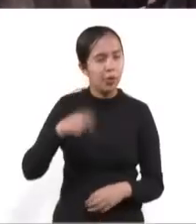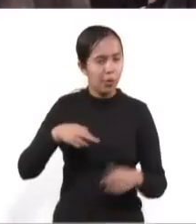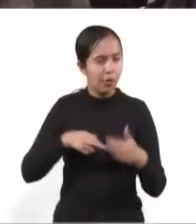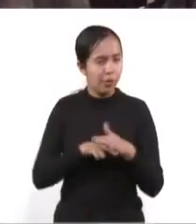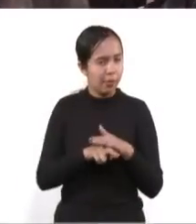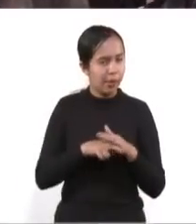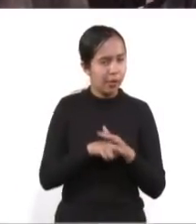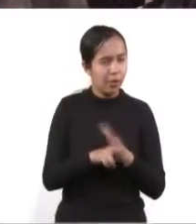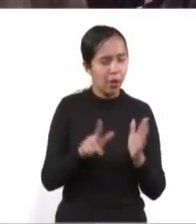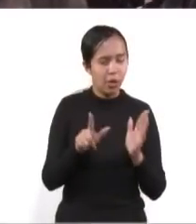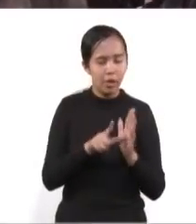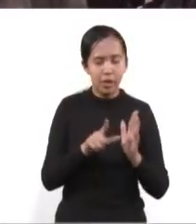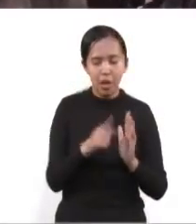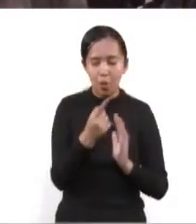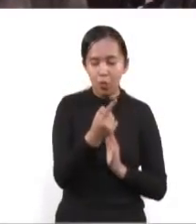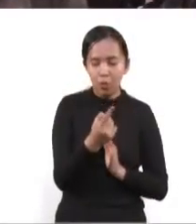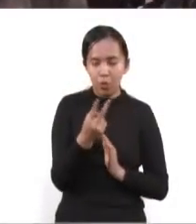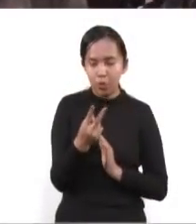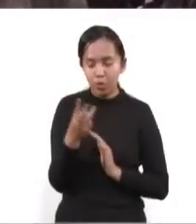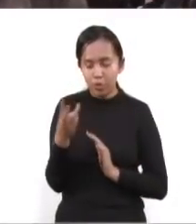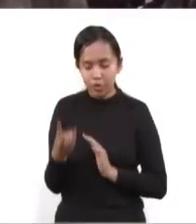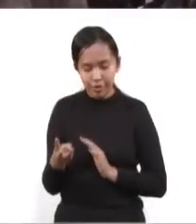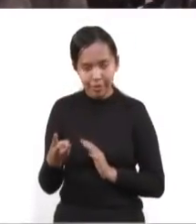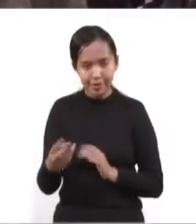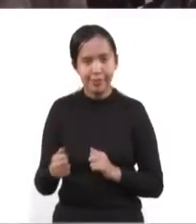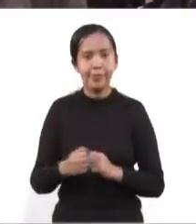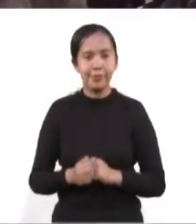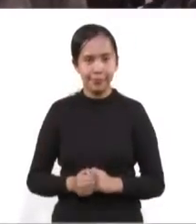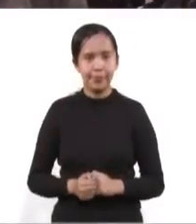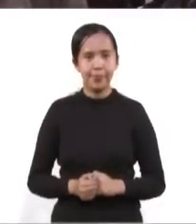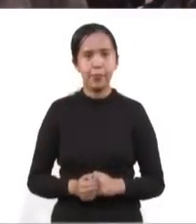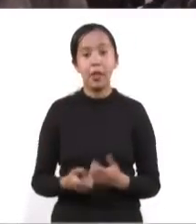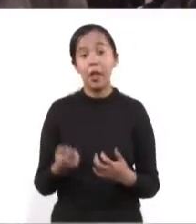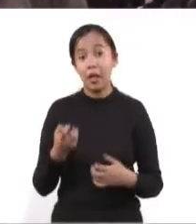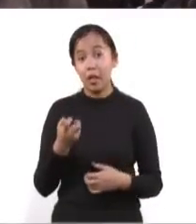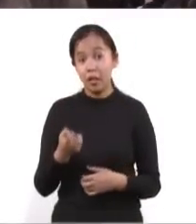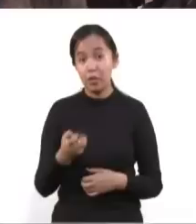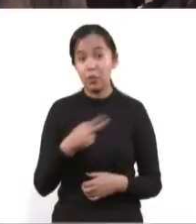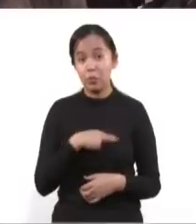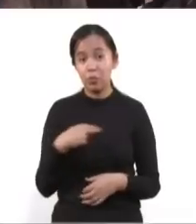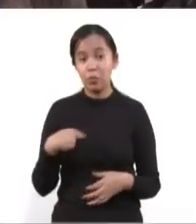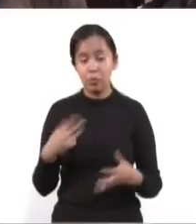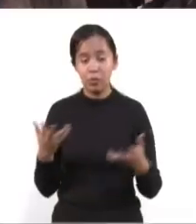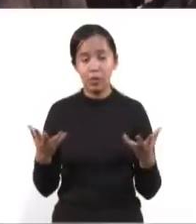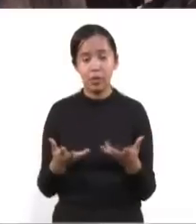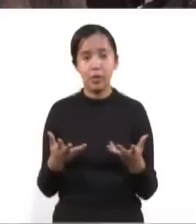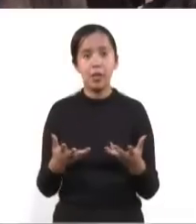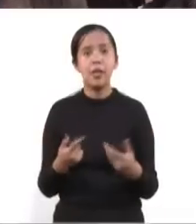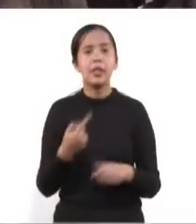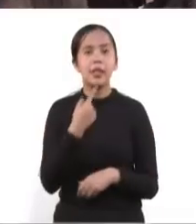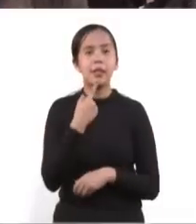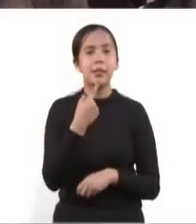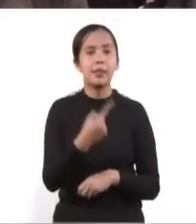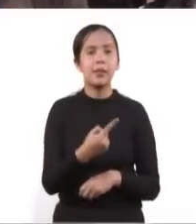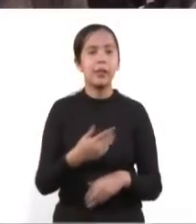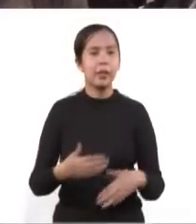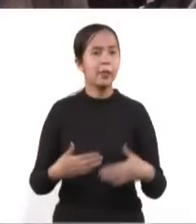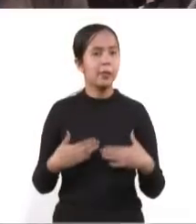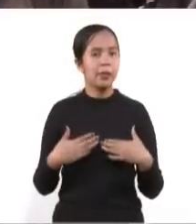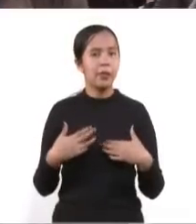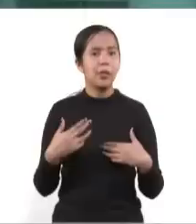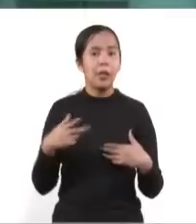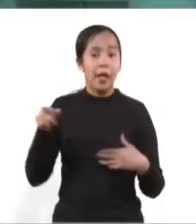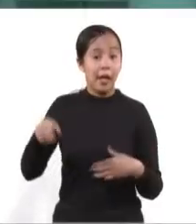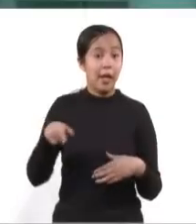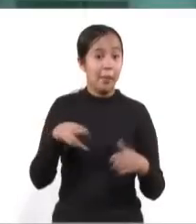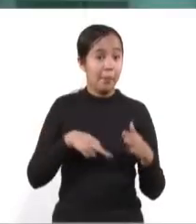3 del metro. Entonces con esta acción podemos asegurarles que el metro deberá tener